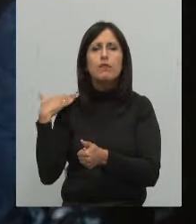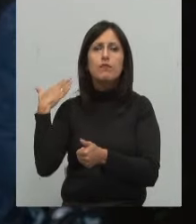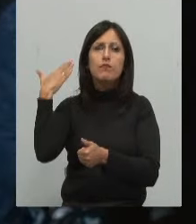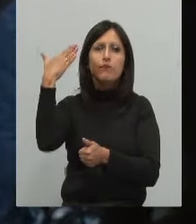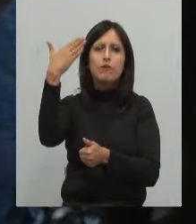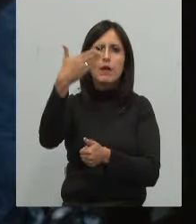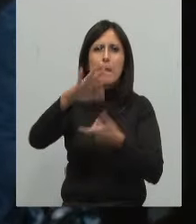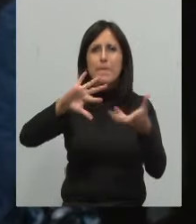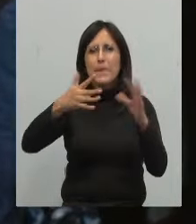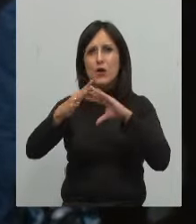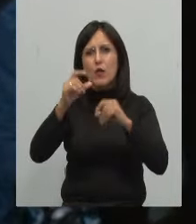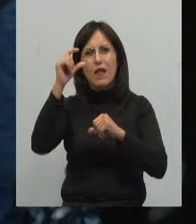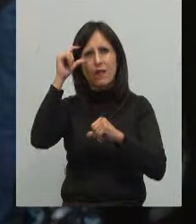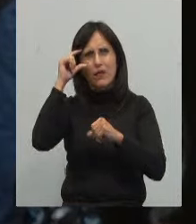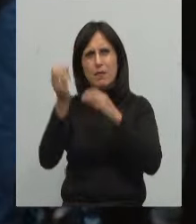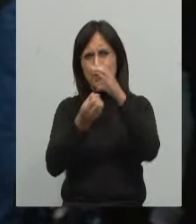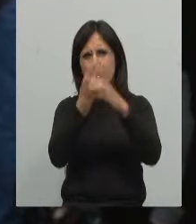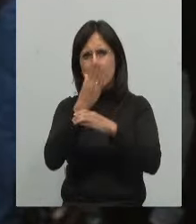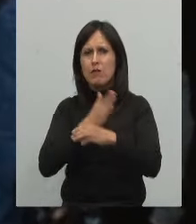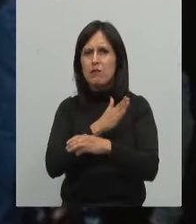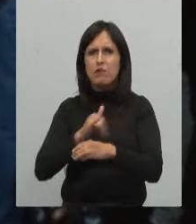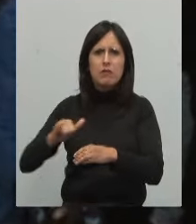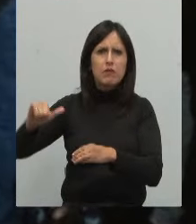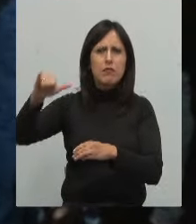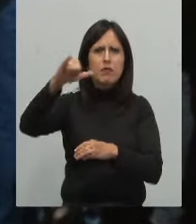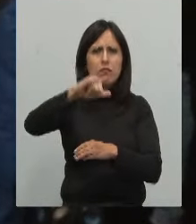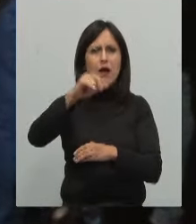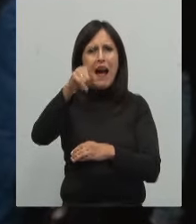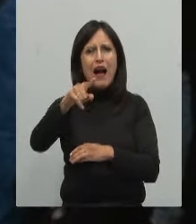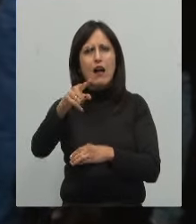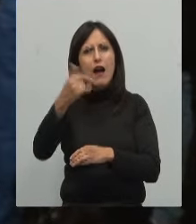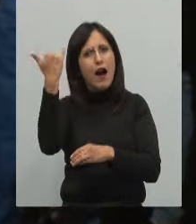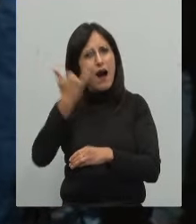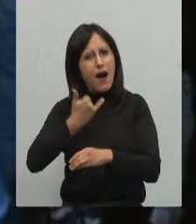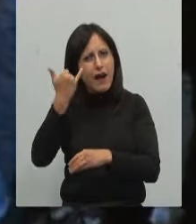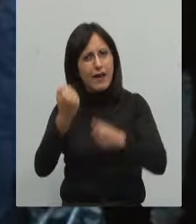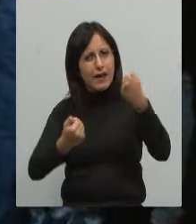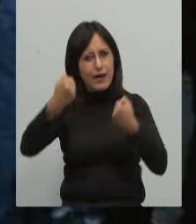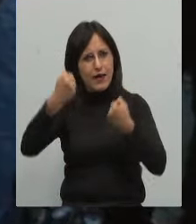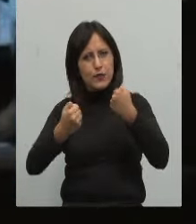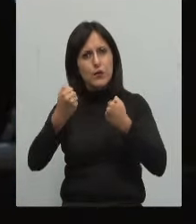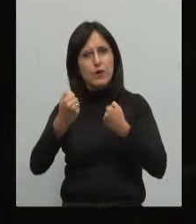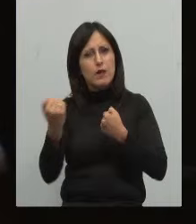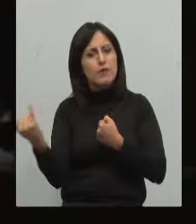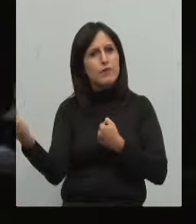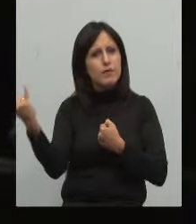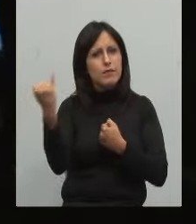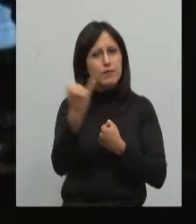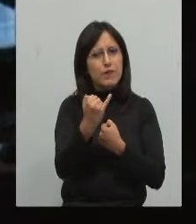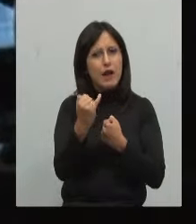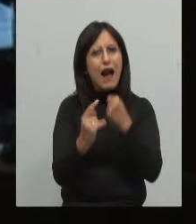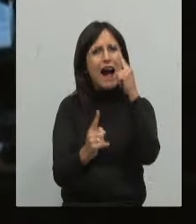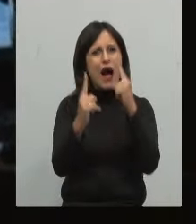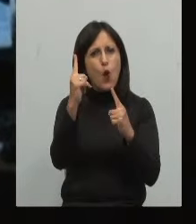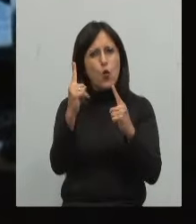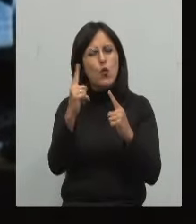6 de la tarde, estuvimos ahí buscando porque nos daban indicios de que podía estar en una de las